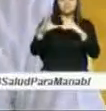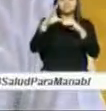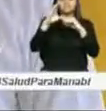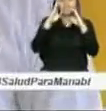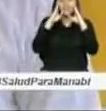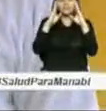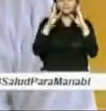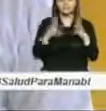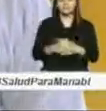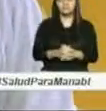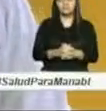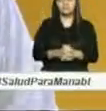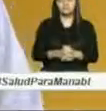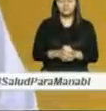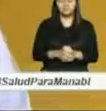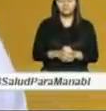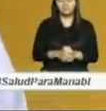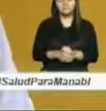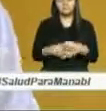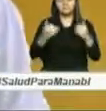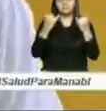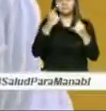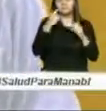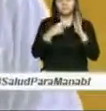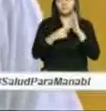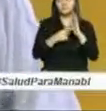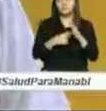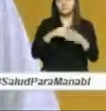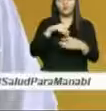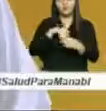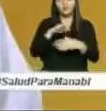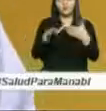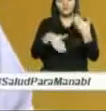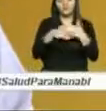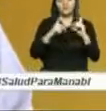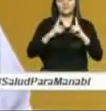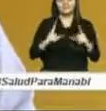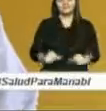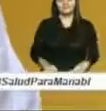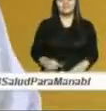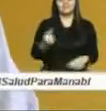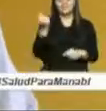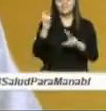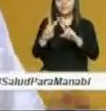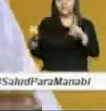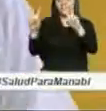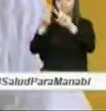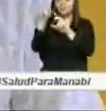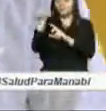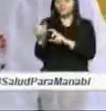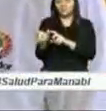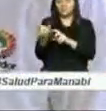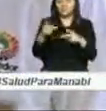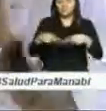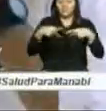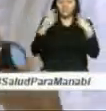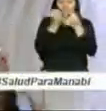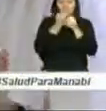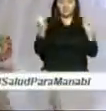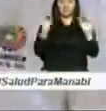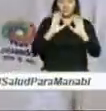atenciones. Esto es lo que no se refleja en cuentas fiscales. ¿Cuánto vale la salud de un ser humano? ¿Cuánto vale una vida salvada? Se